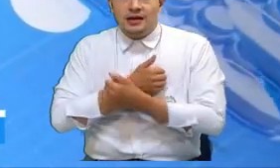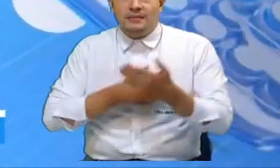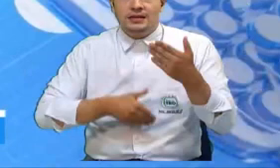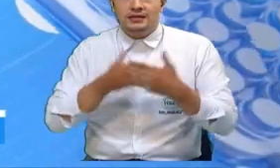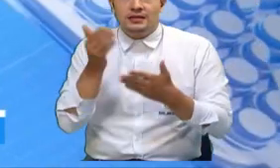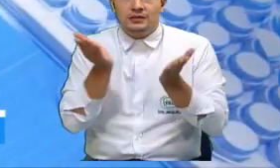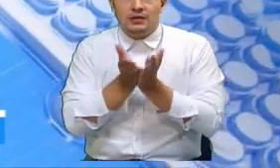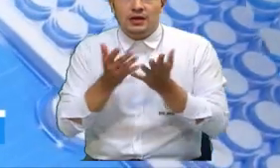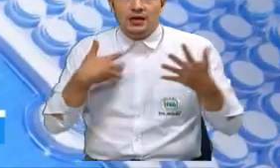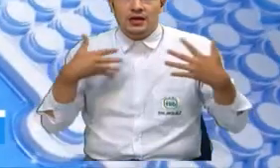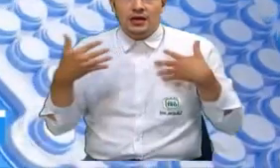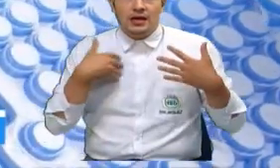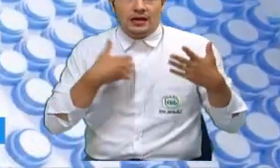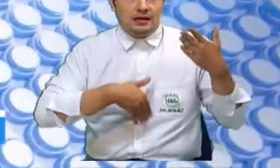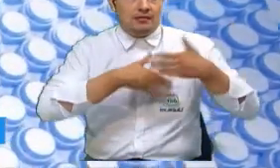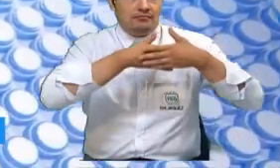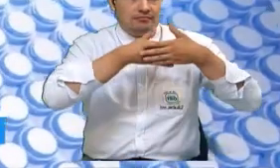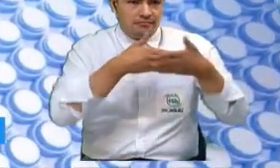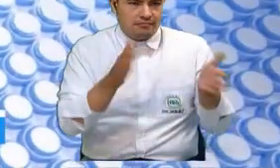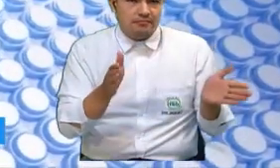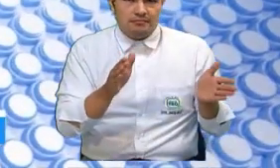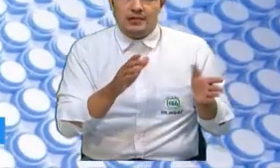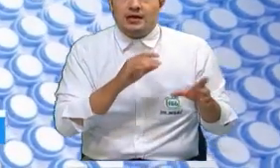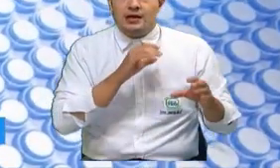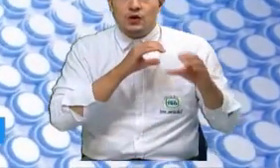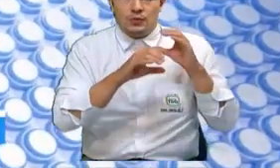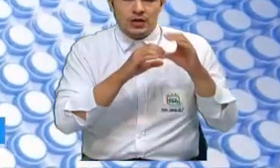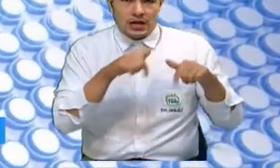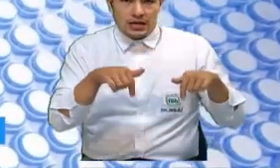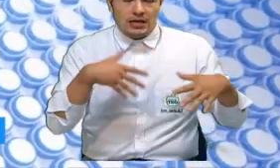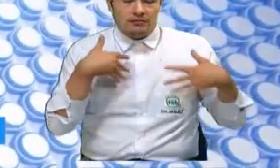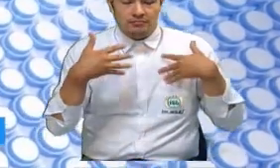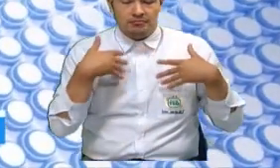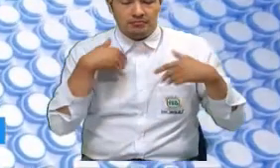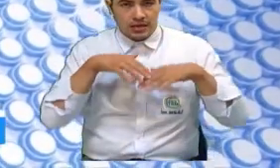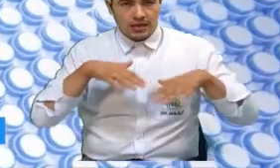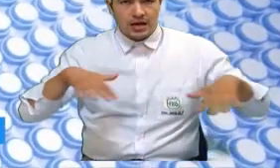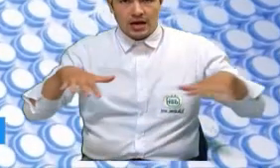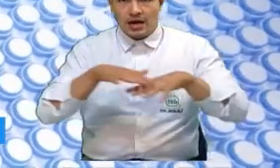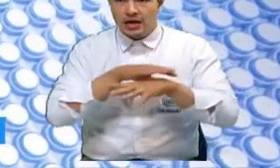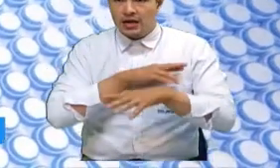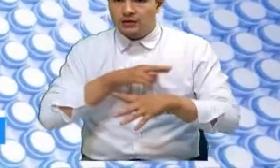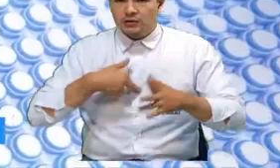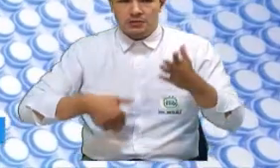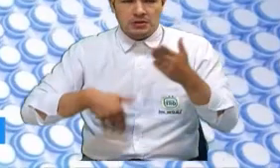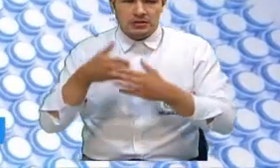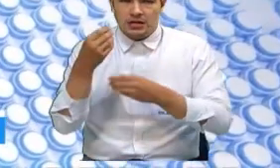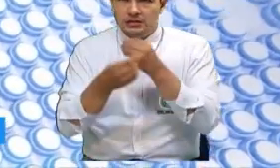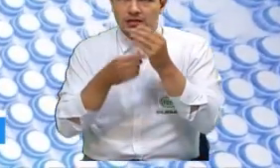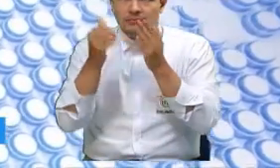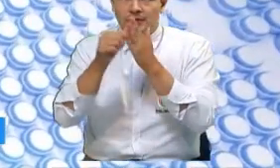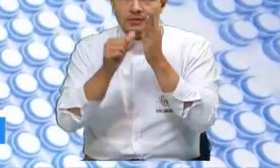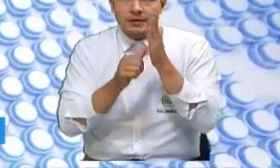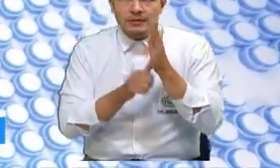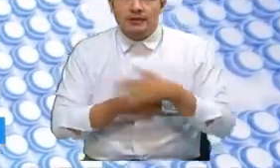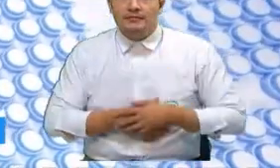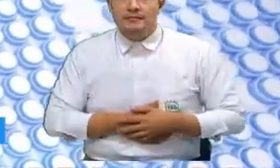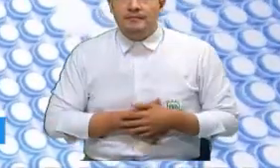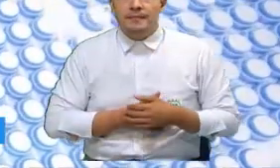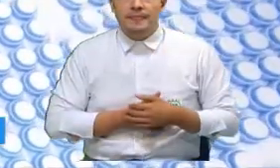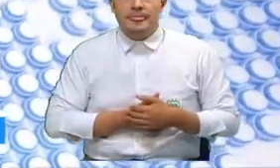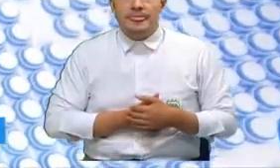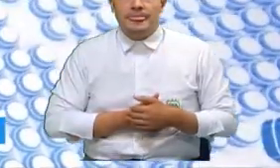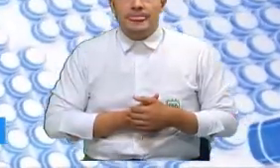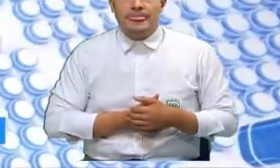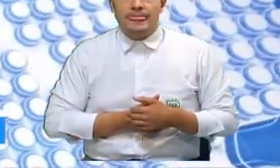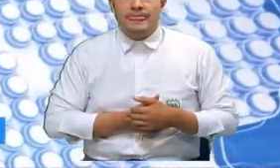actuación, ya se abrieron las puertas en el medio actoral, entonces pues obviamente empezamos a hacer muchas series